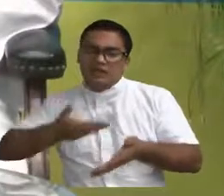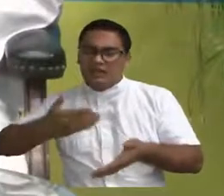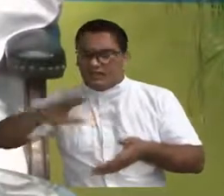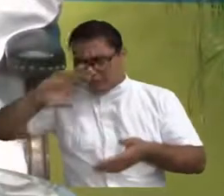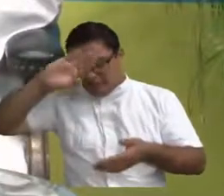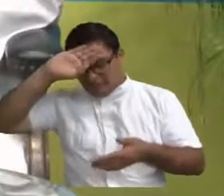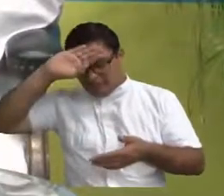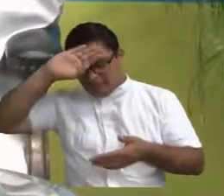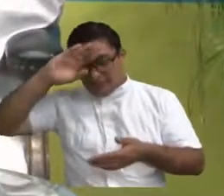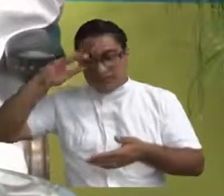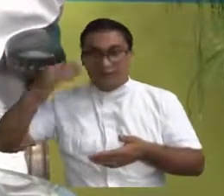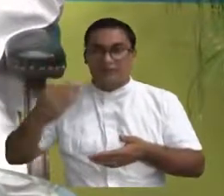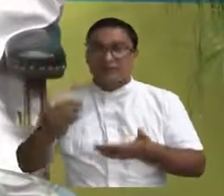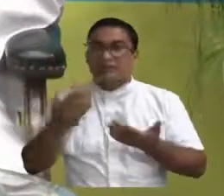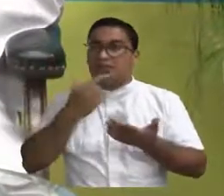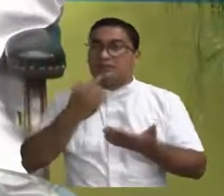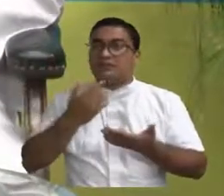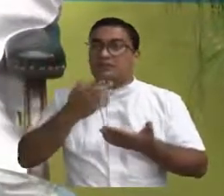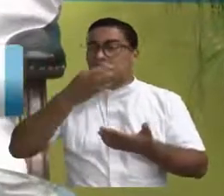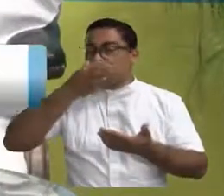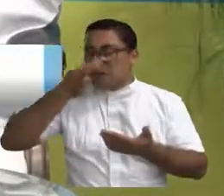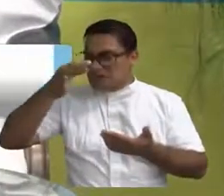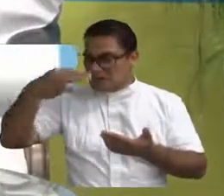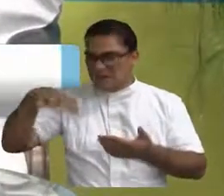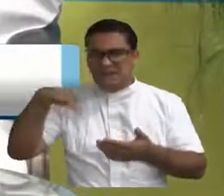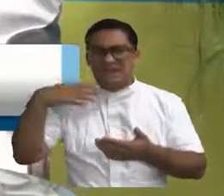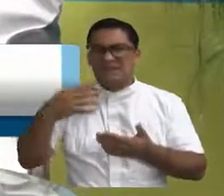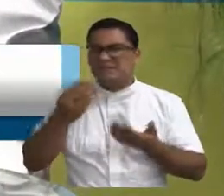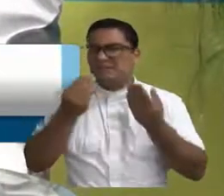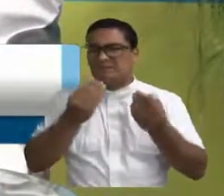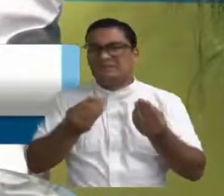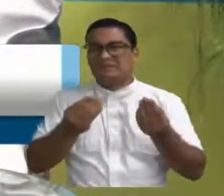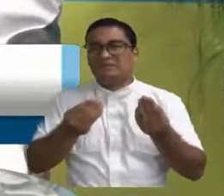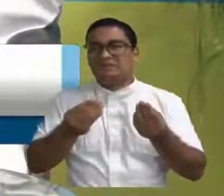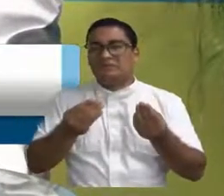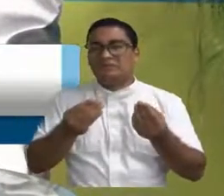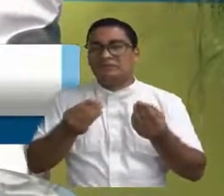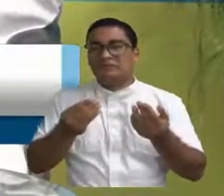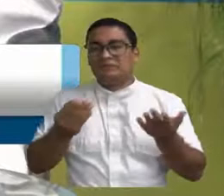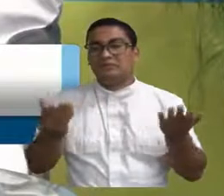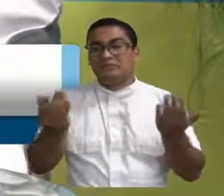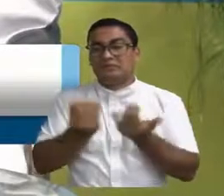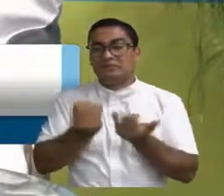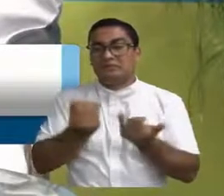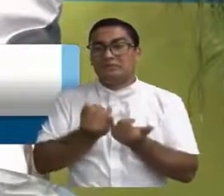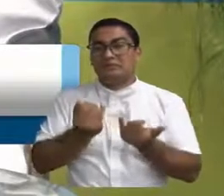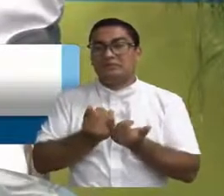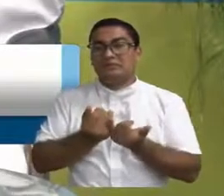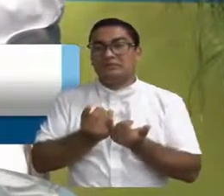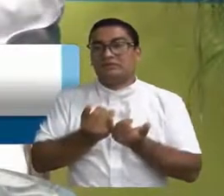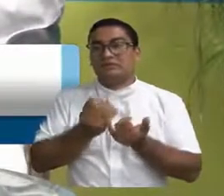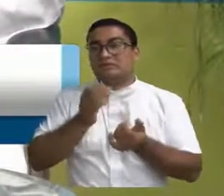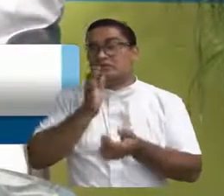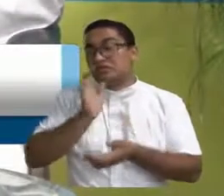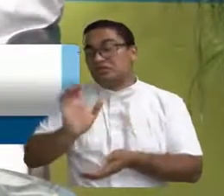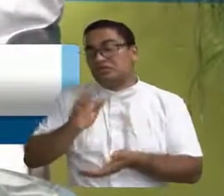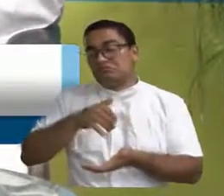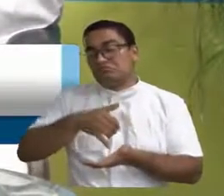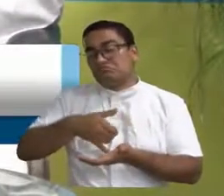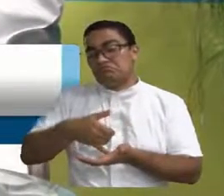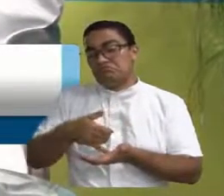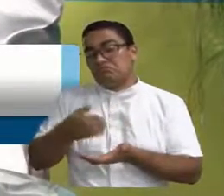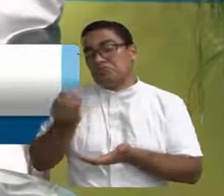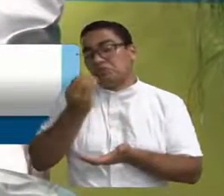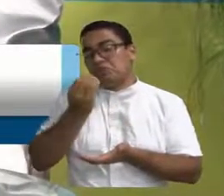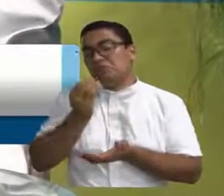por presentar salida de moco transparente, le llaman a la mamá que eso es la rinorrea, y por el mal estado general del niño, que no quiere comer, que hay